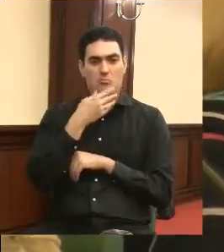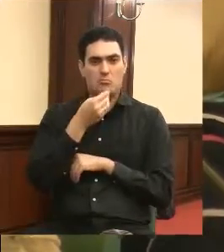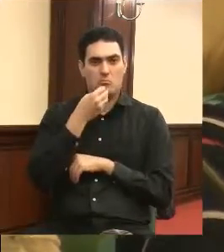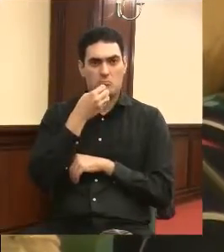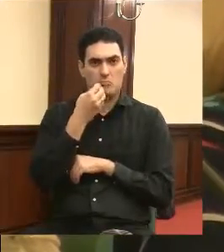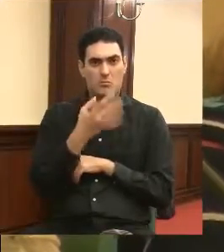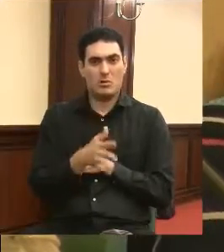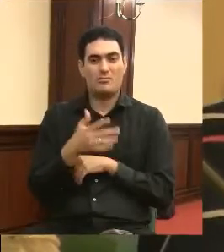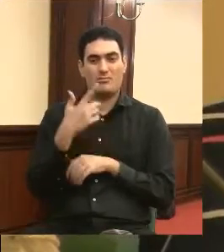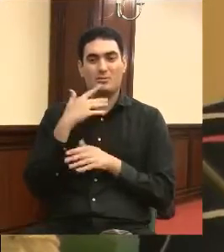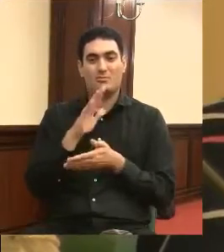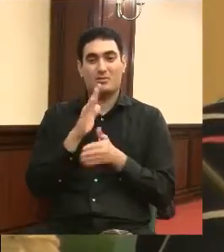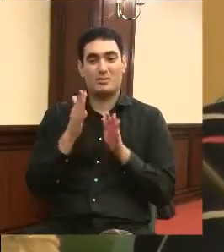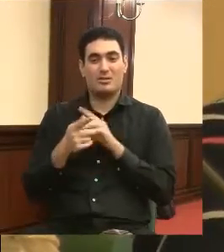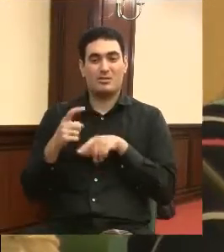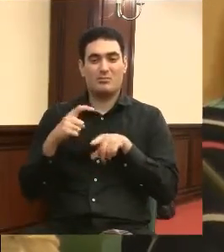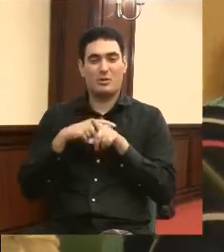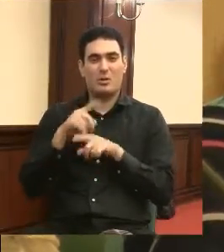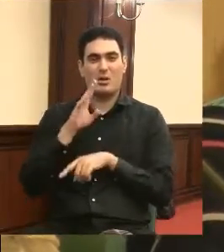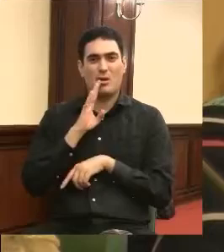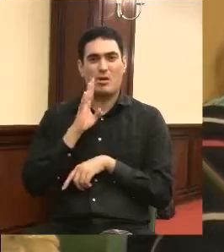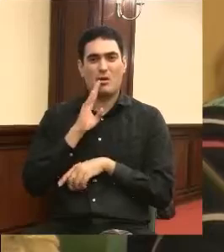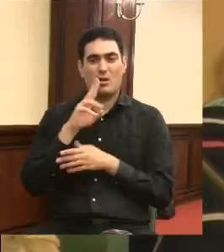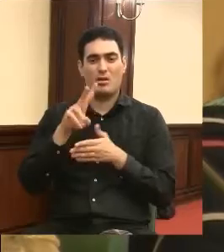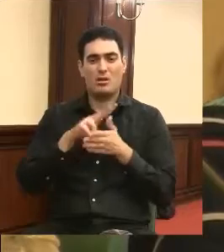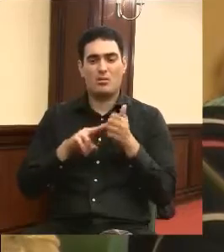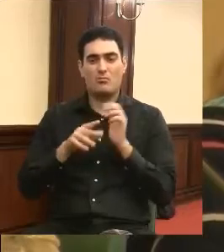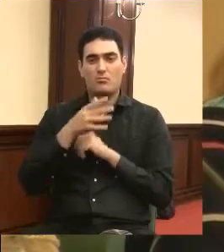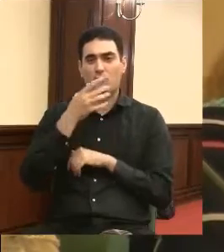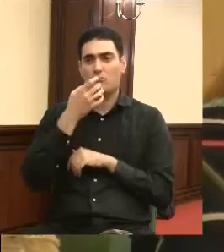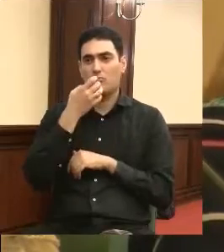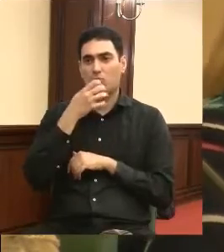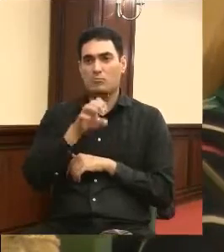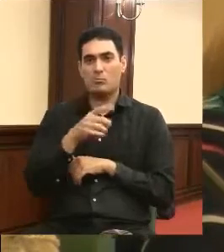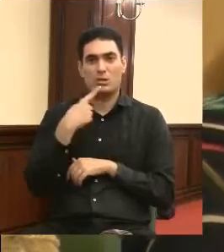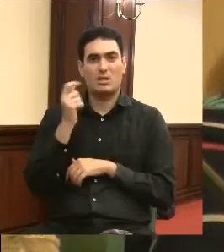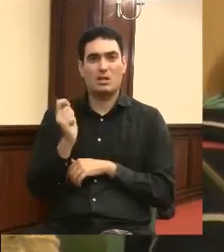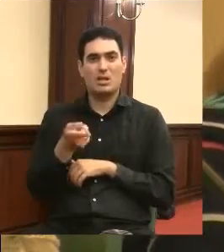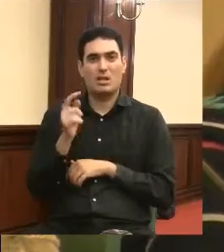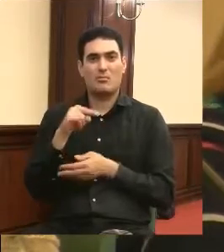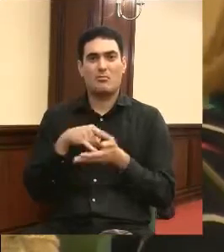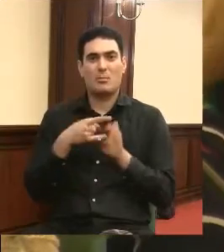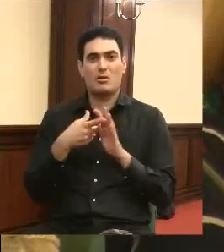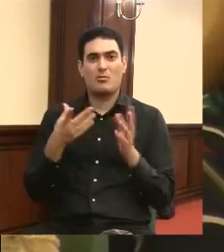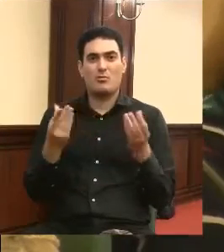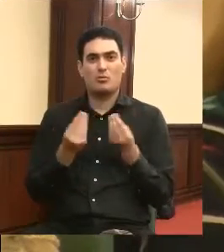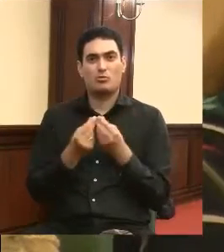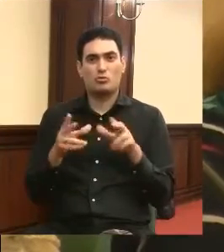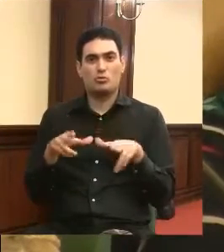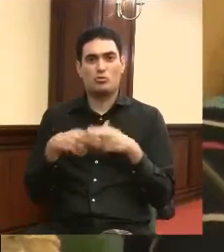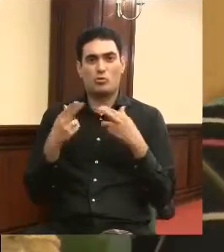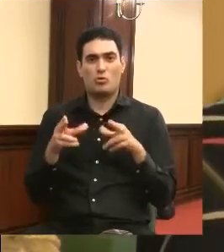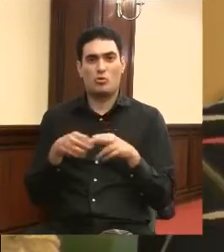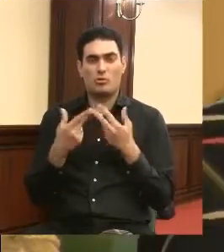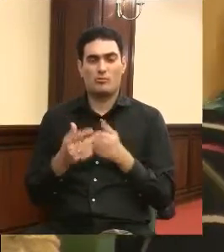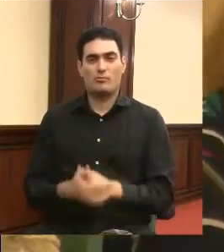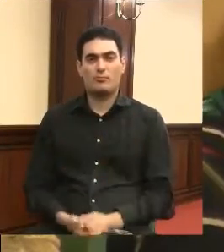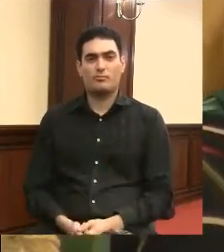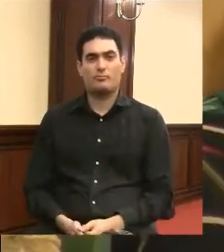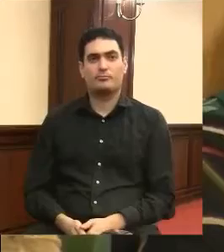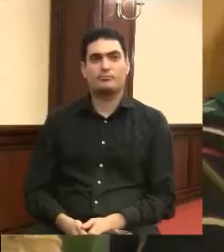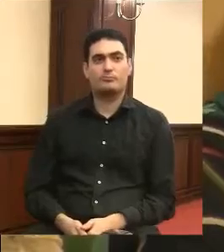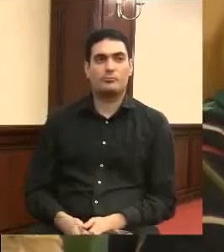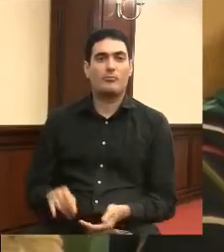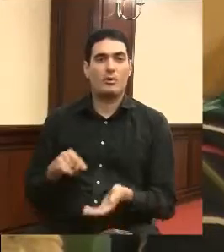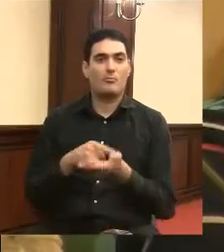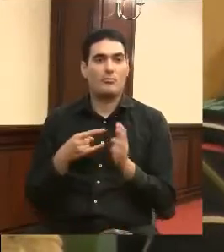venderse, el más bonito, es una perita en dulce. Expedientes de este tipo, como se indicaba en la lectura de la moción, llevan habitualmente